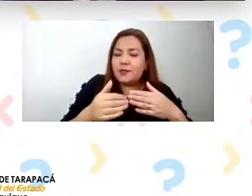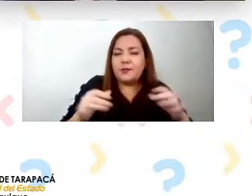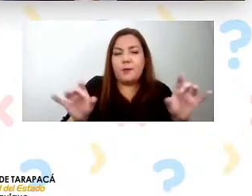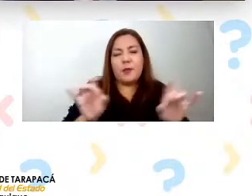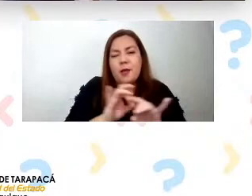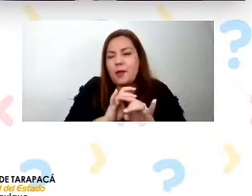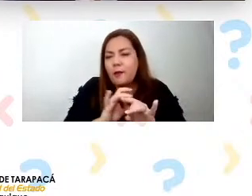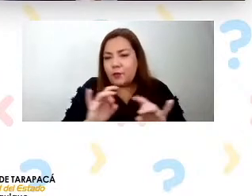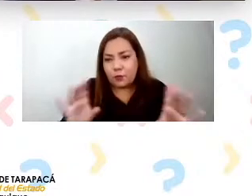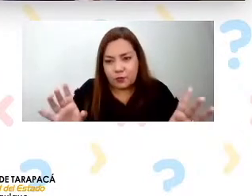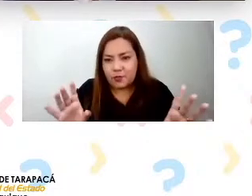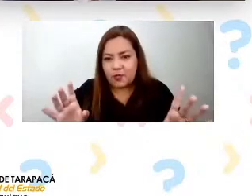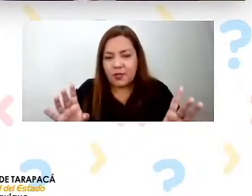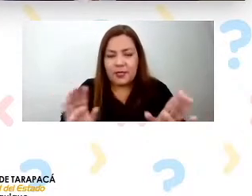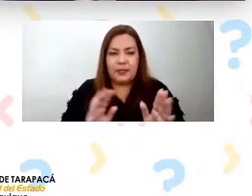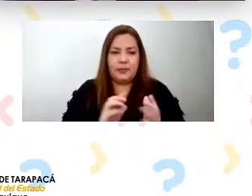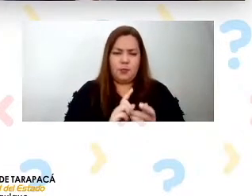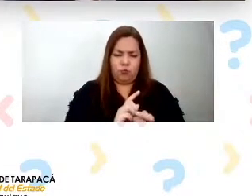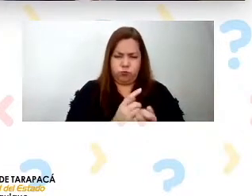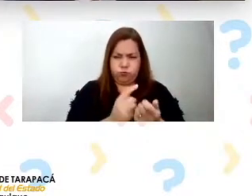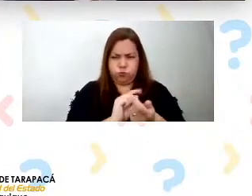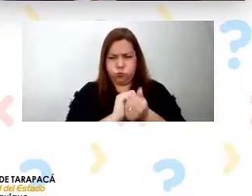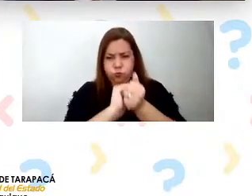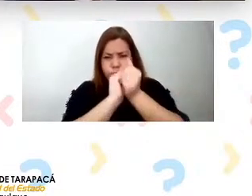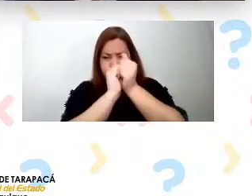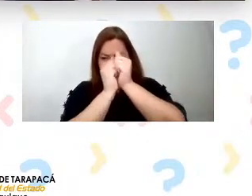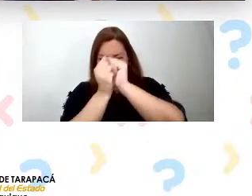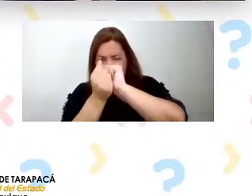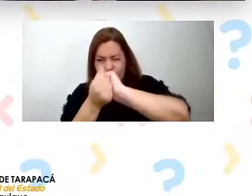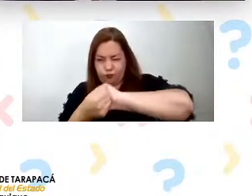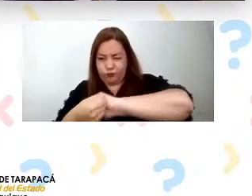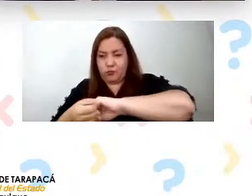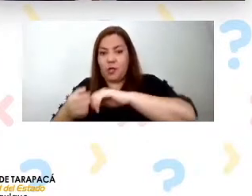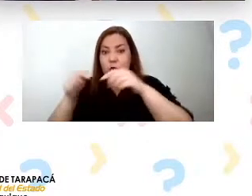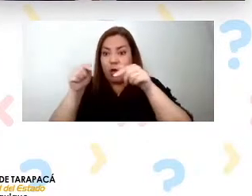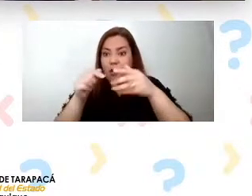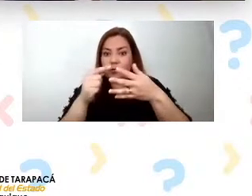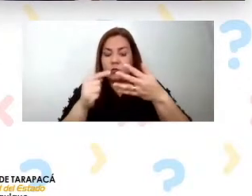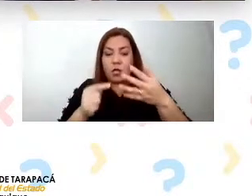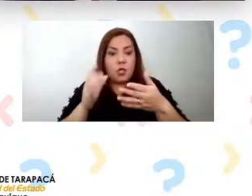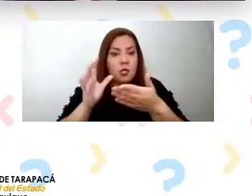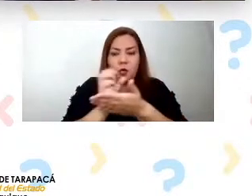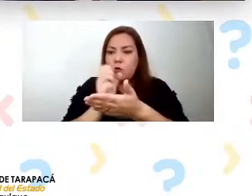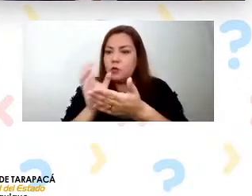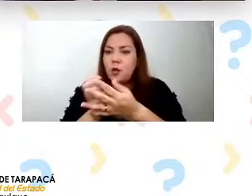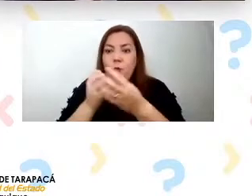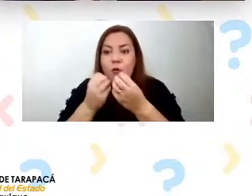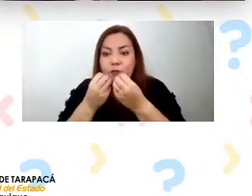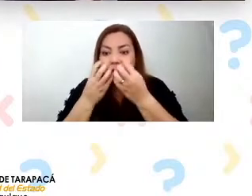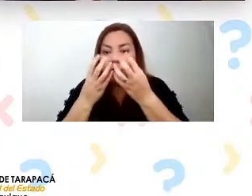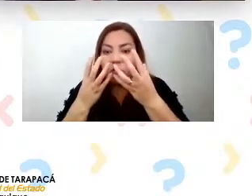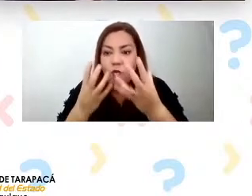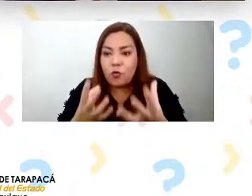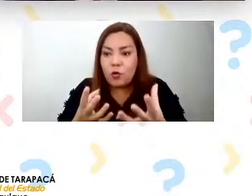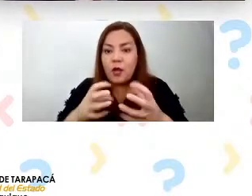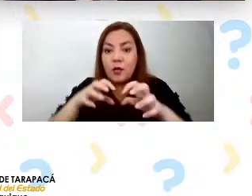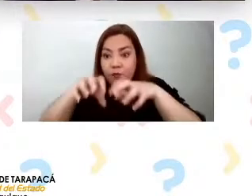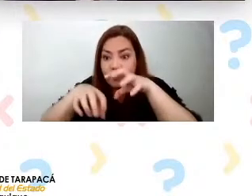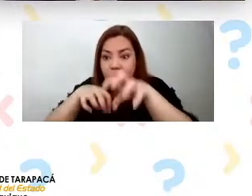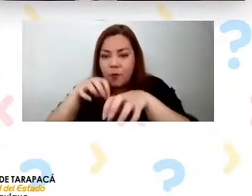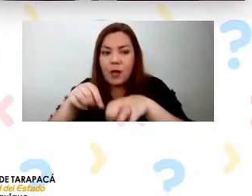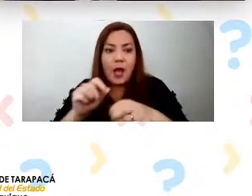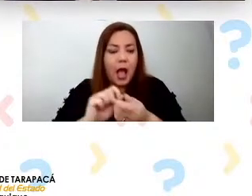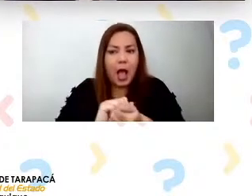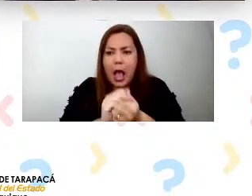maravillosa se adapta a las condiciones y encontramos una flora y fauna adaptada que ha sido descrita, ¿no es